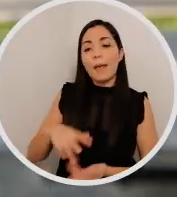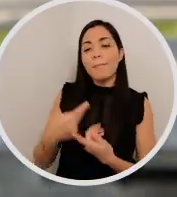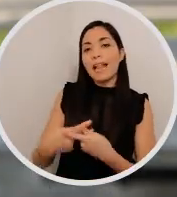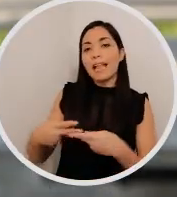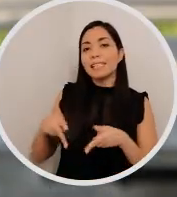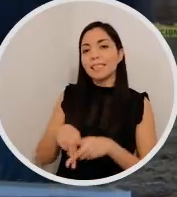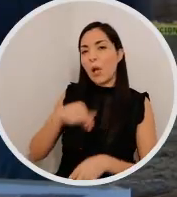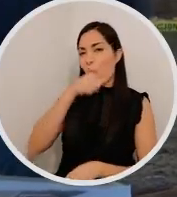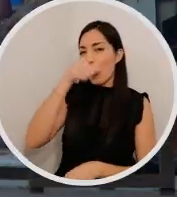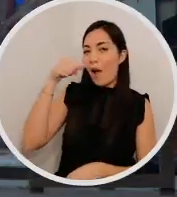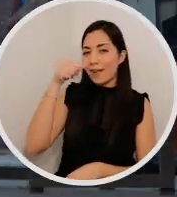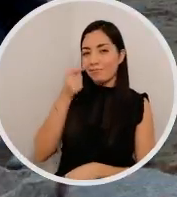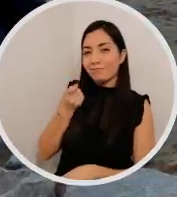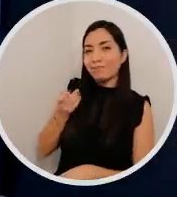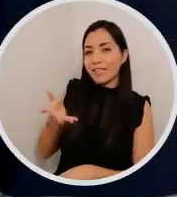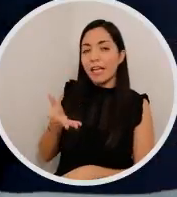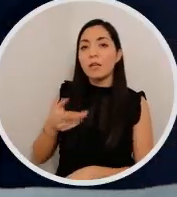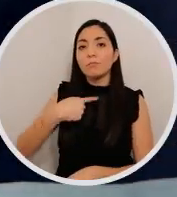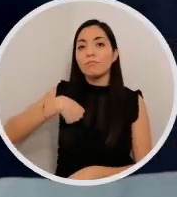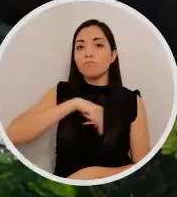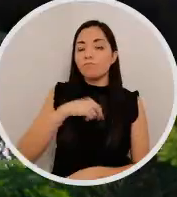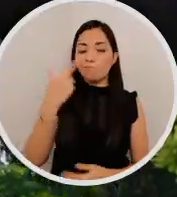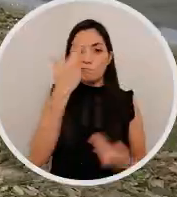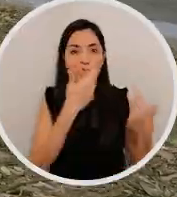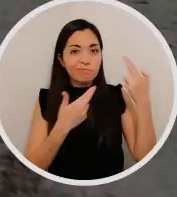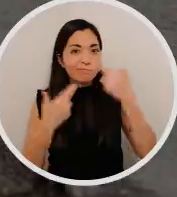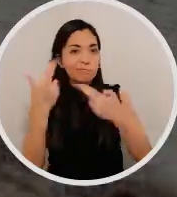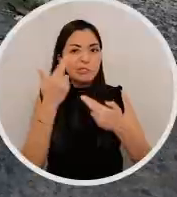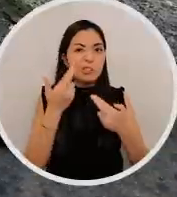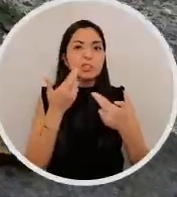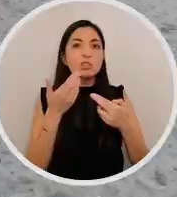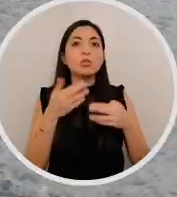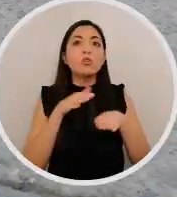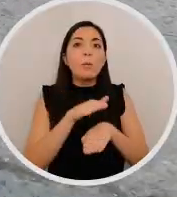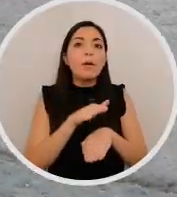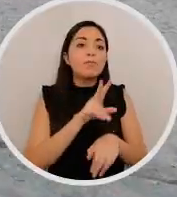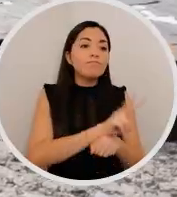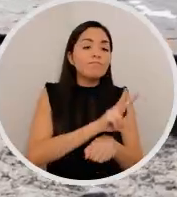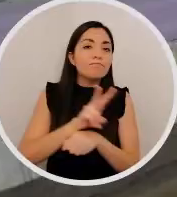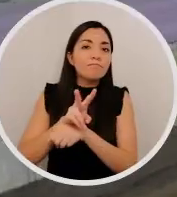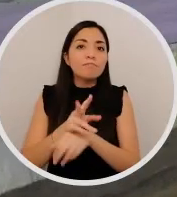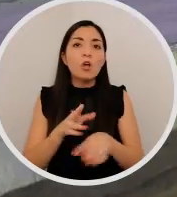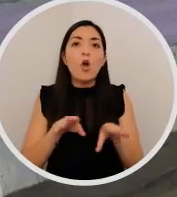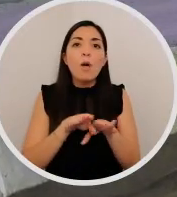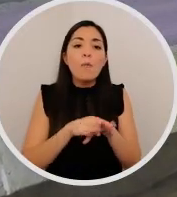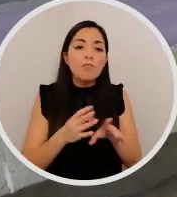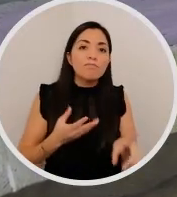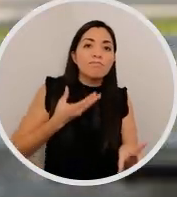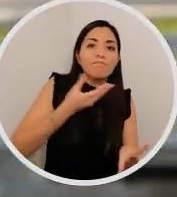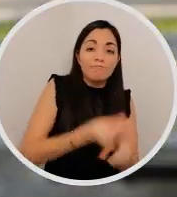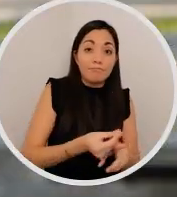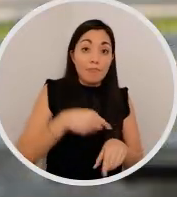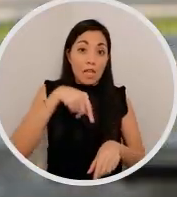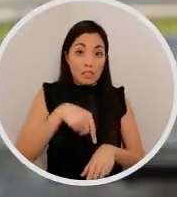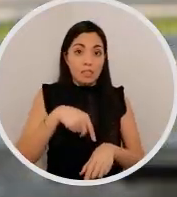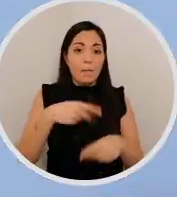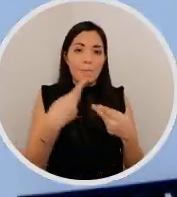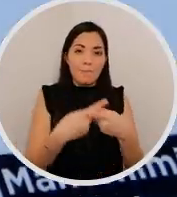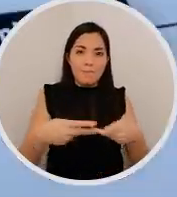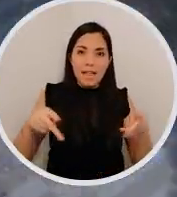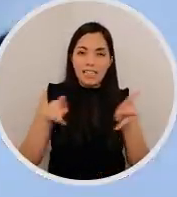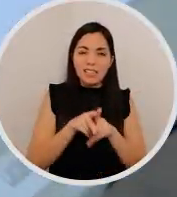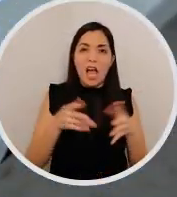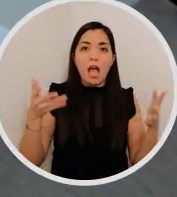Estamos aquí en la Plaza Juárez haciendo una revisión del proceso de intervención que se está realizando. Esta plaza tiene un